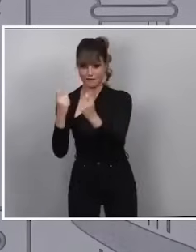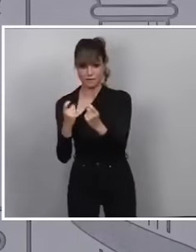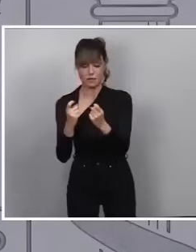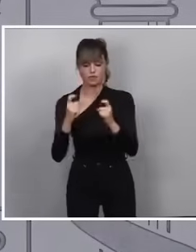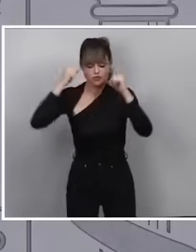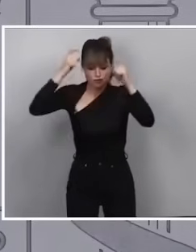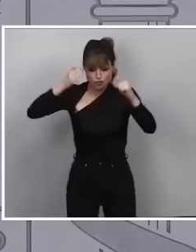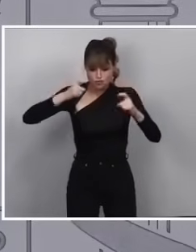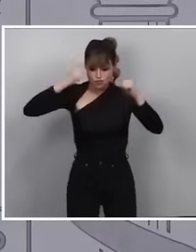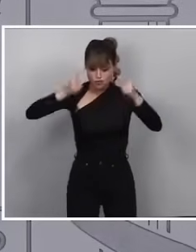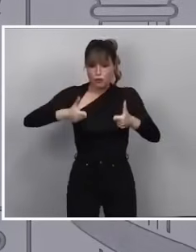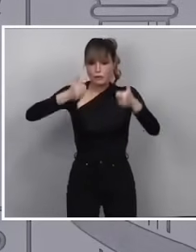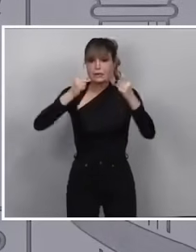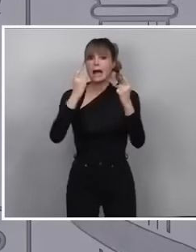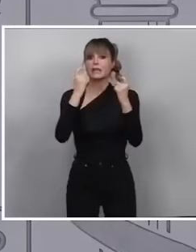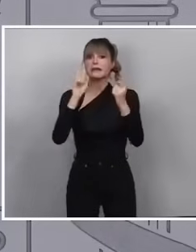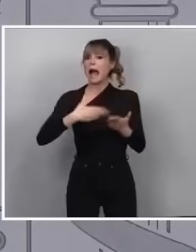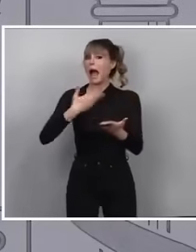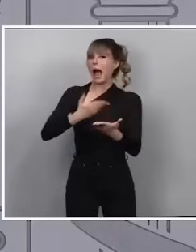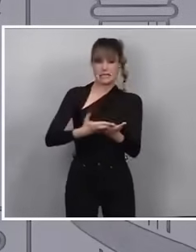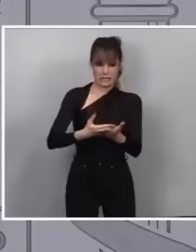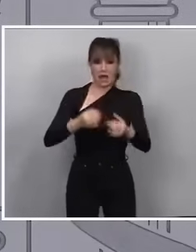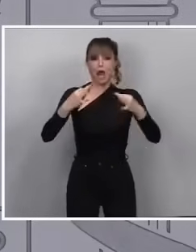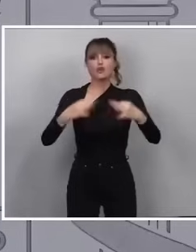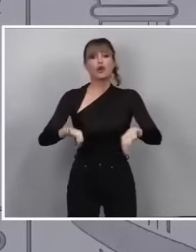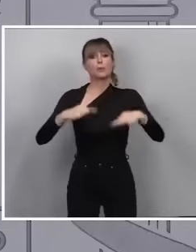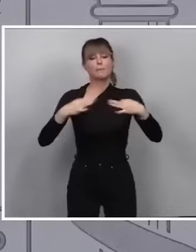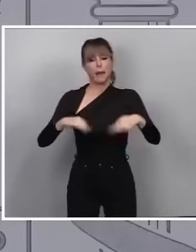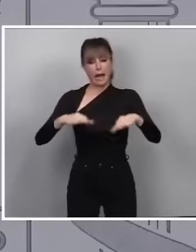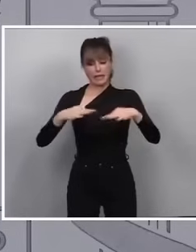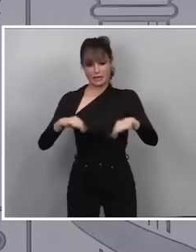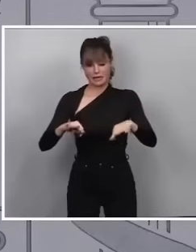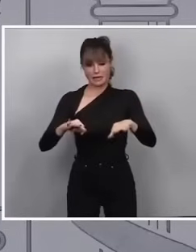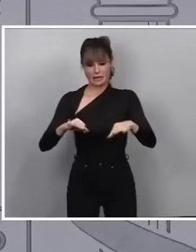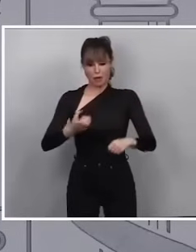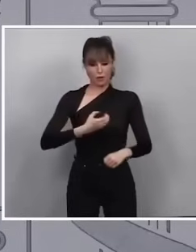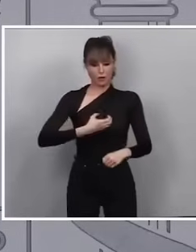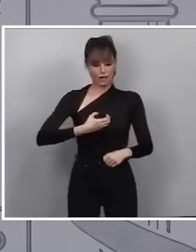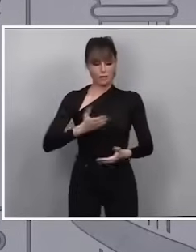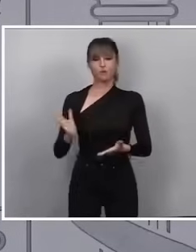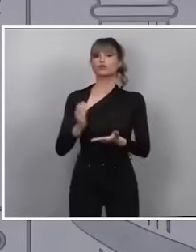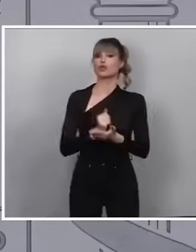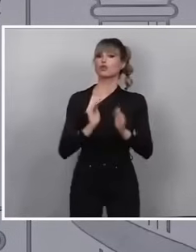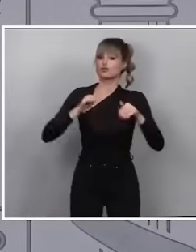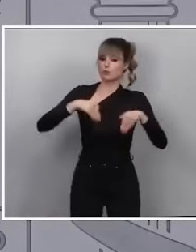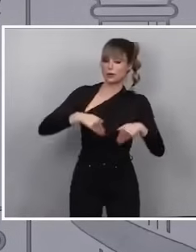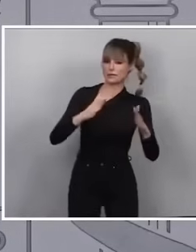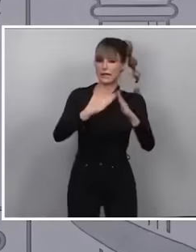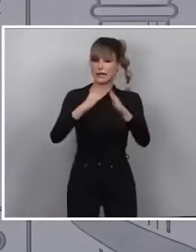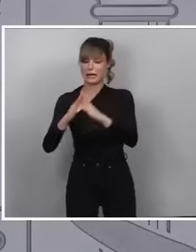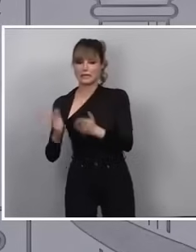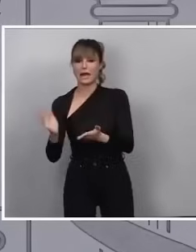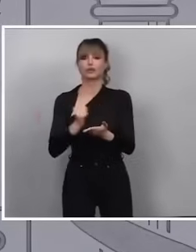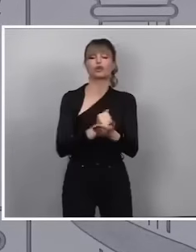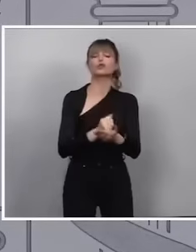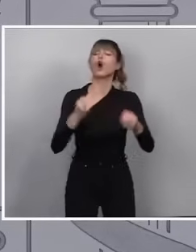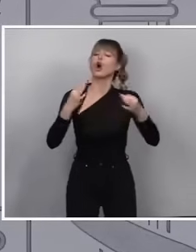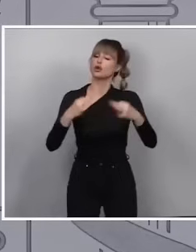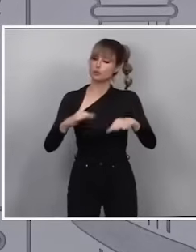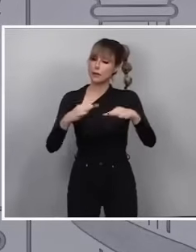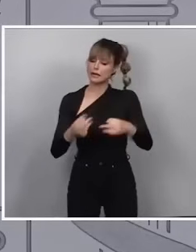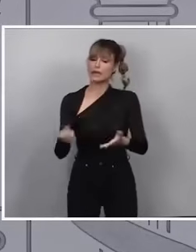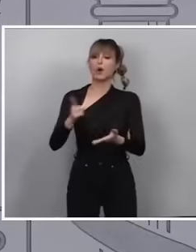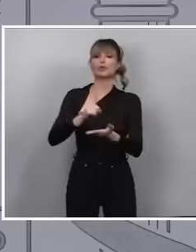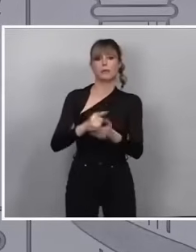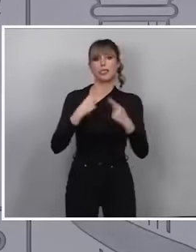mayor esfuerzo hasta que la normalidad haya vuelto a todos los municipios y a todos los hogares golpeados por esta